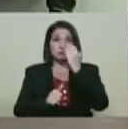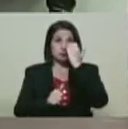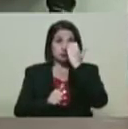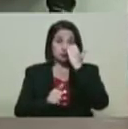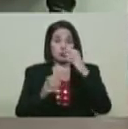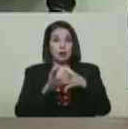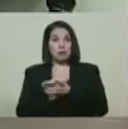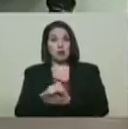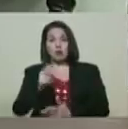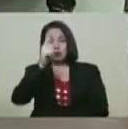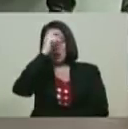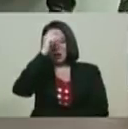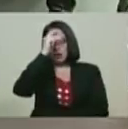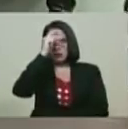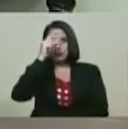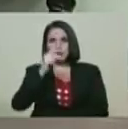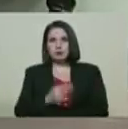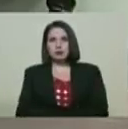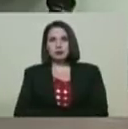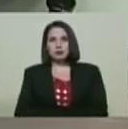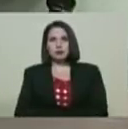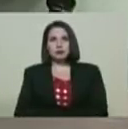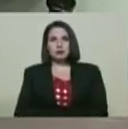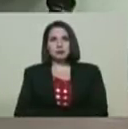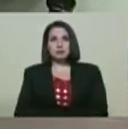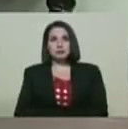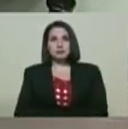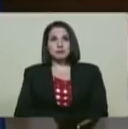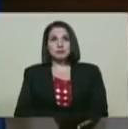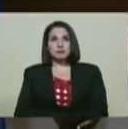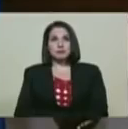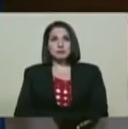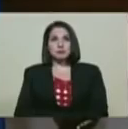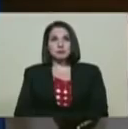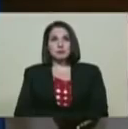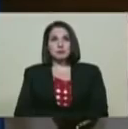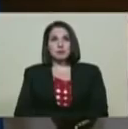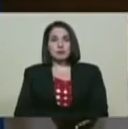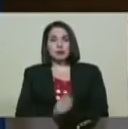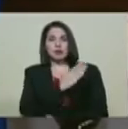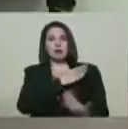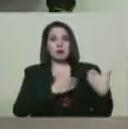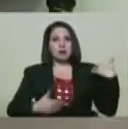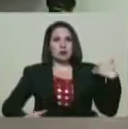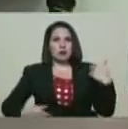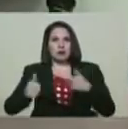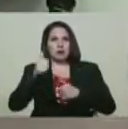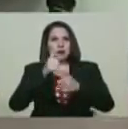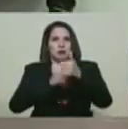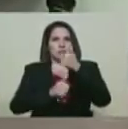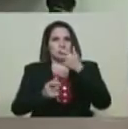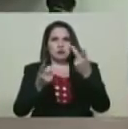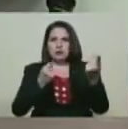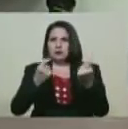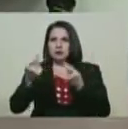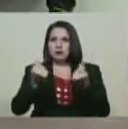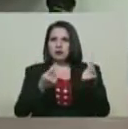compañero Tarek El Aissami, la vicepresidencia de Economía y Finanzas del